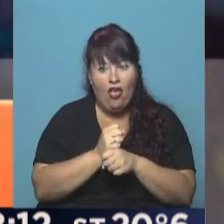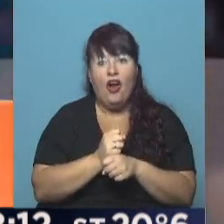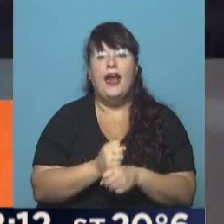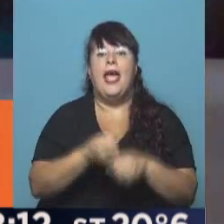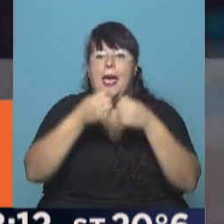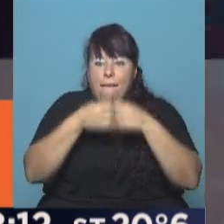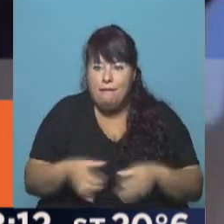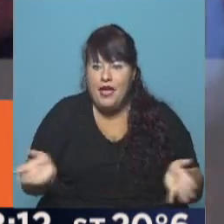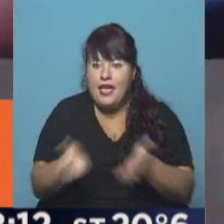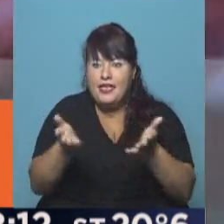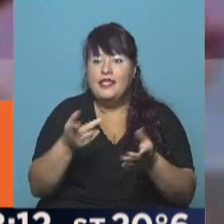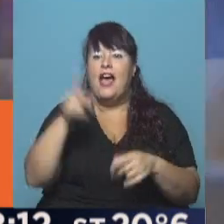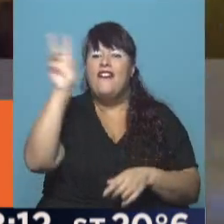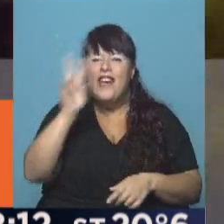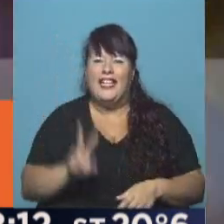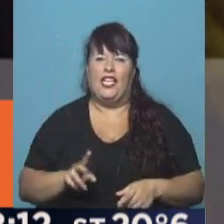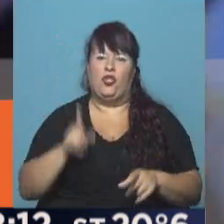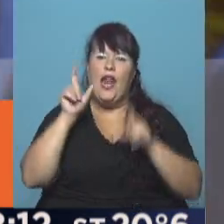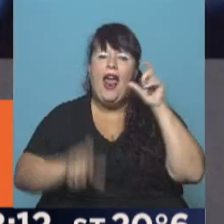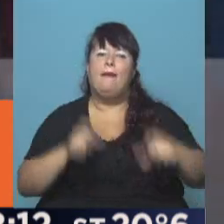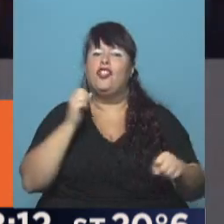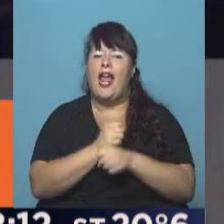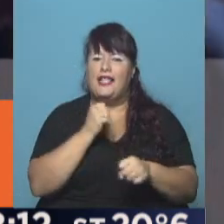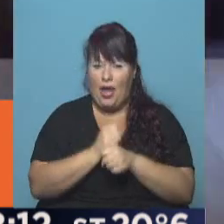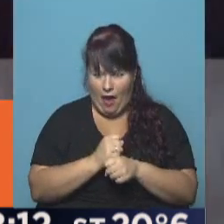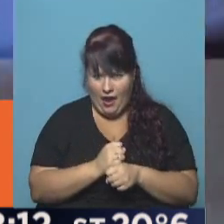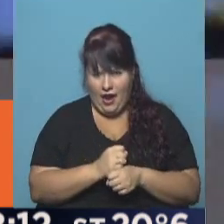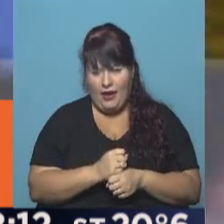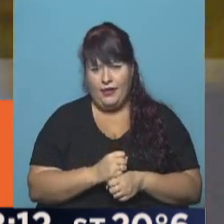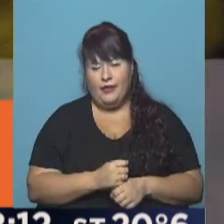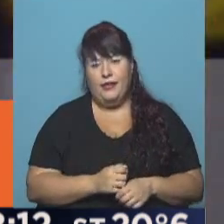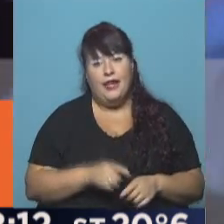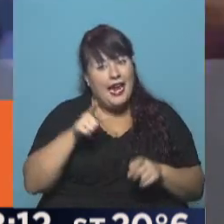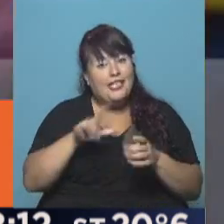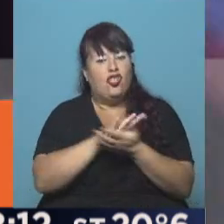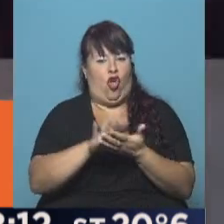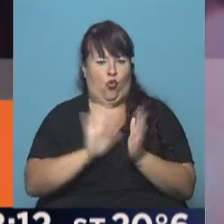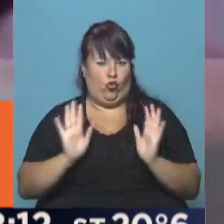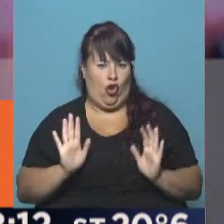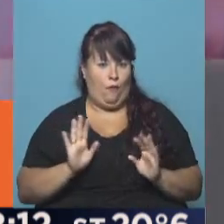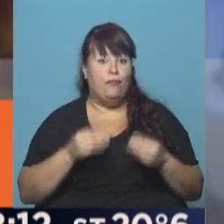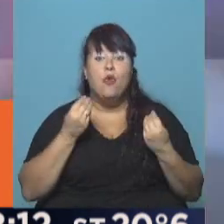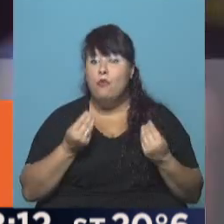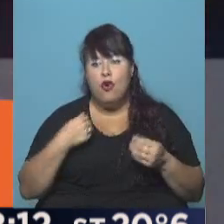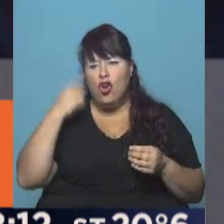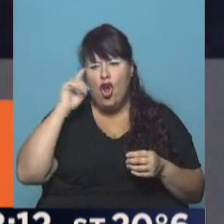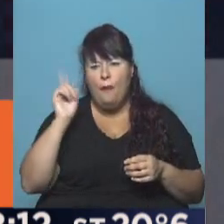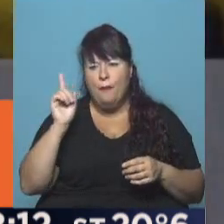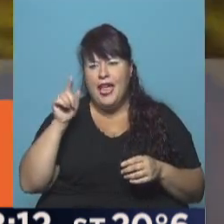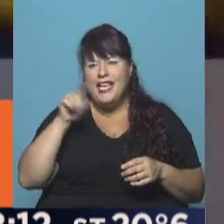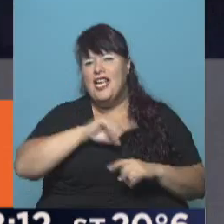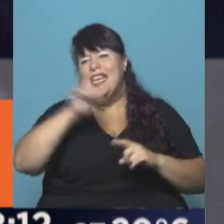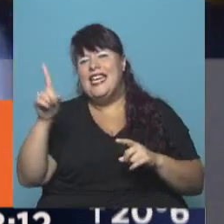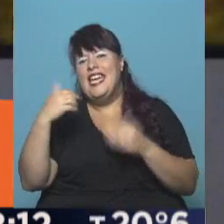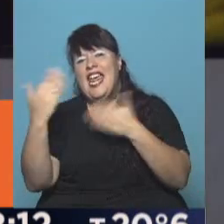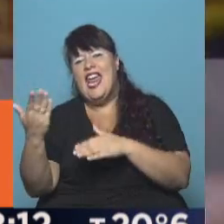ponga en pie la venezuela de los trabajadores es la salida porque no creemos que esté ni